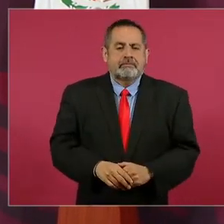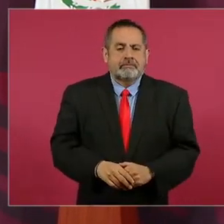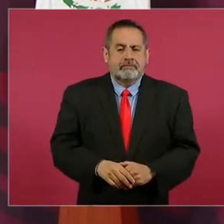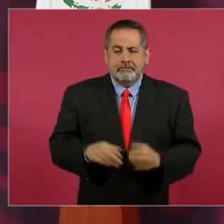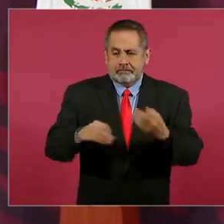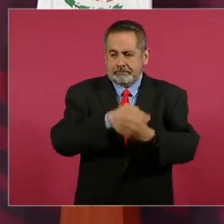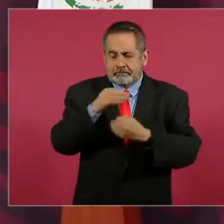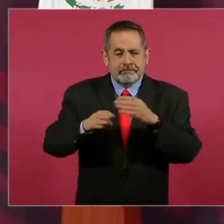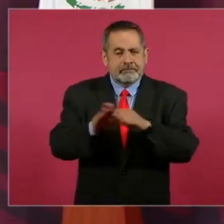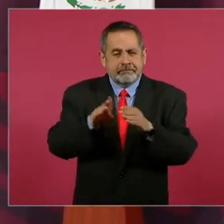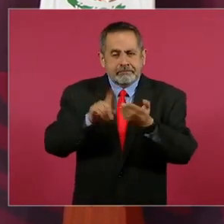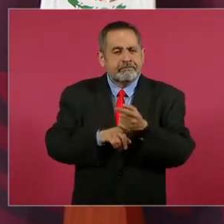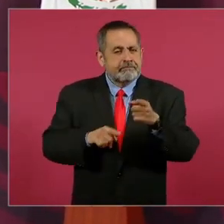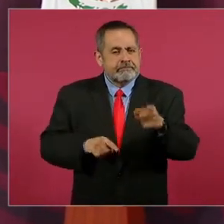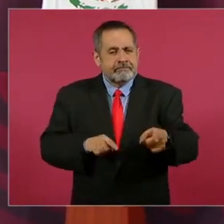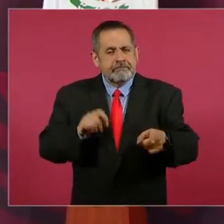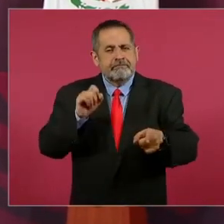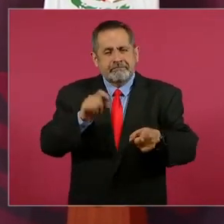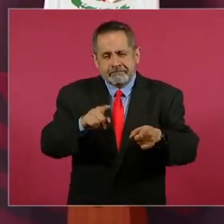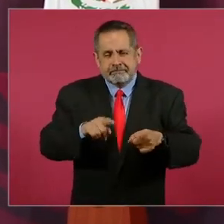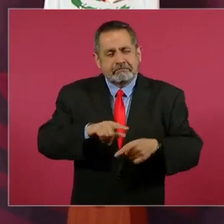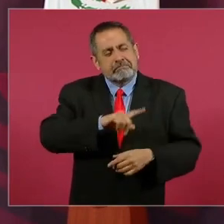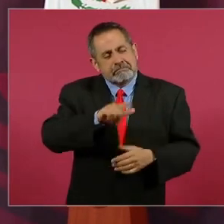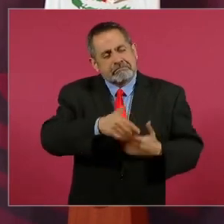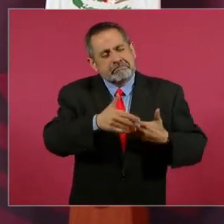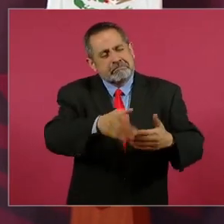Todo se demora, dice. Sí.